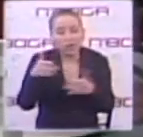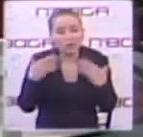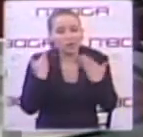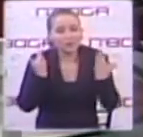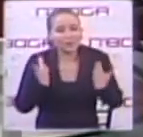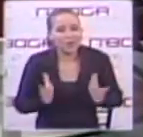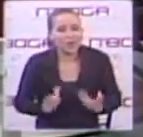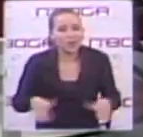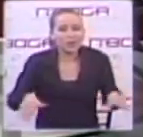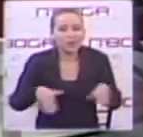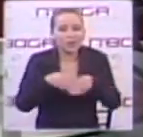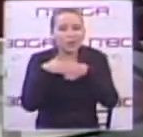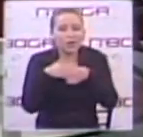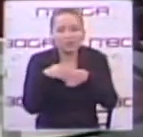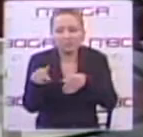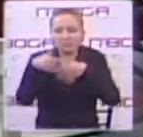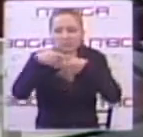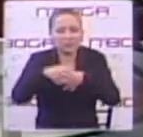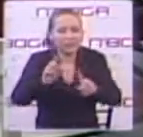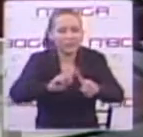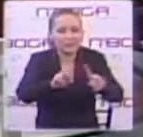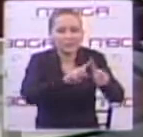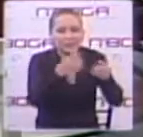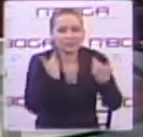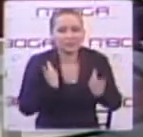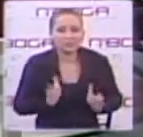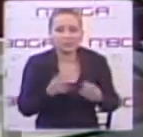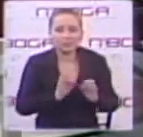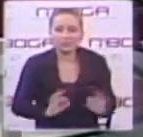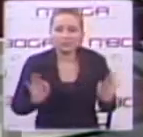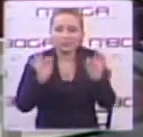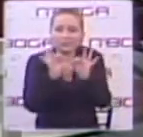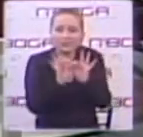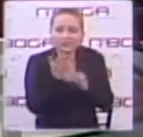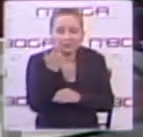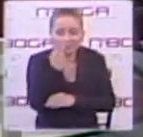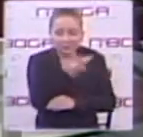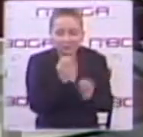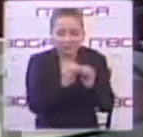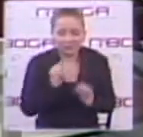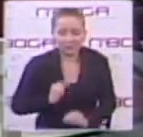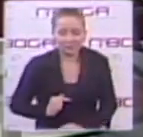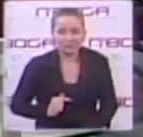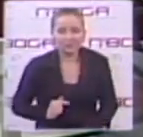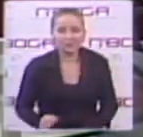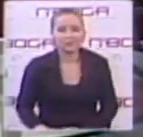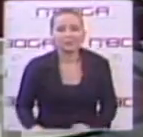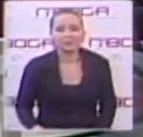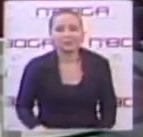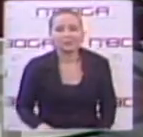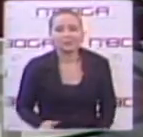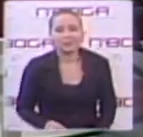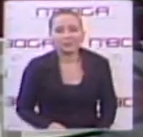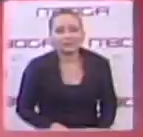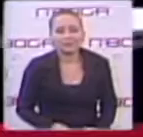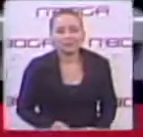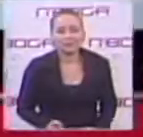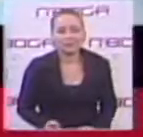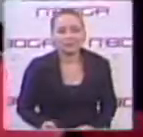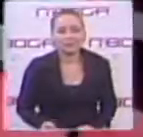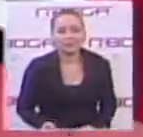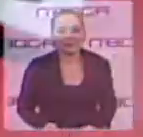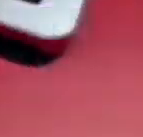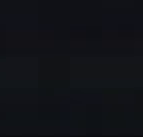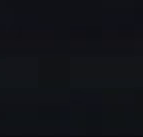novia, pues en esta gala se podrán observar diferentes trajes simbólicos. Nelly Aguiar nos da un pequeño adelanto, veamos.